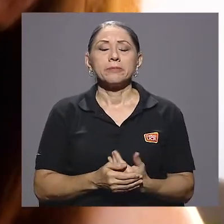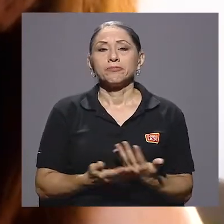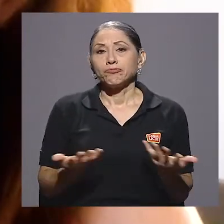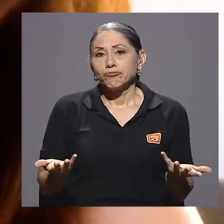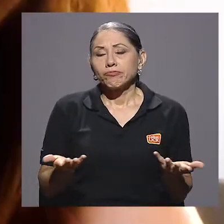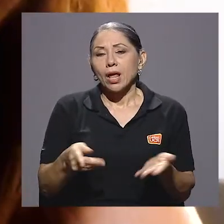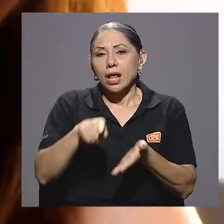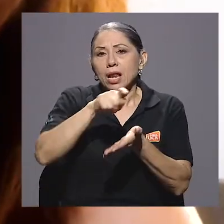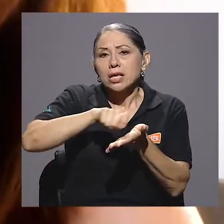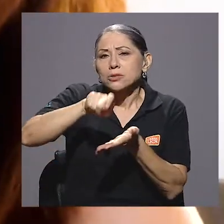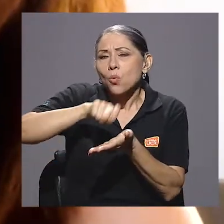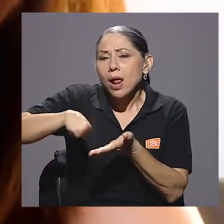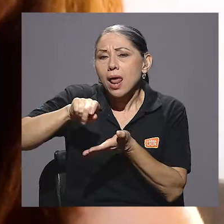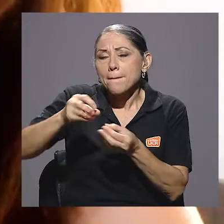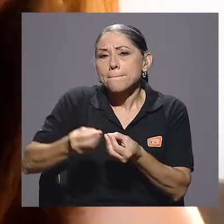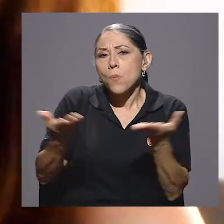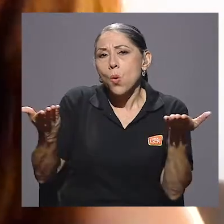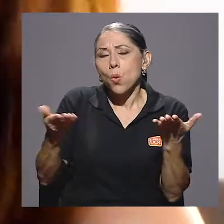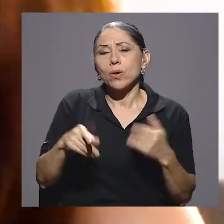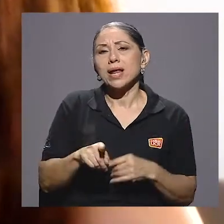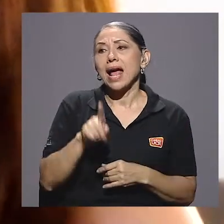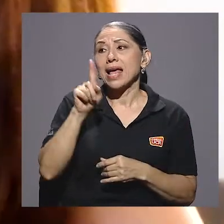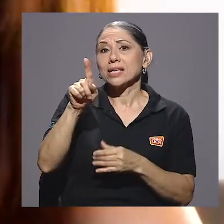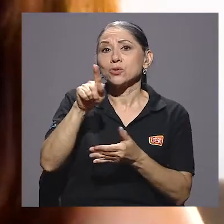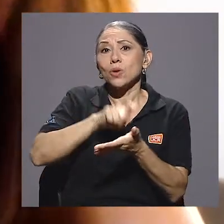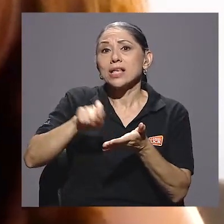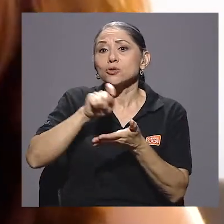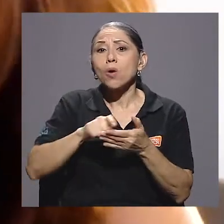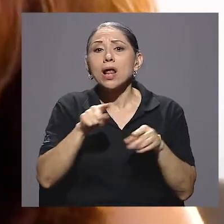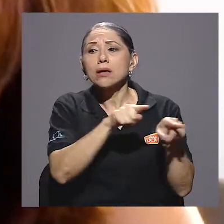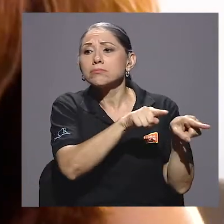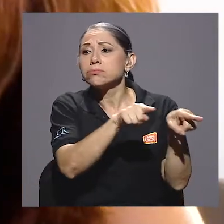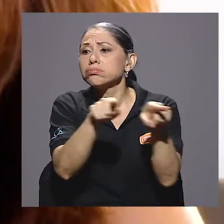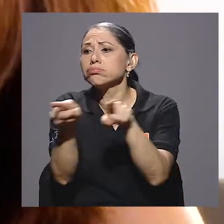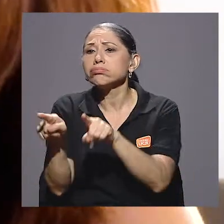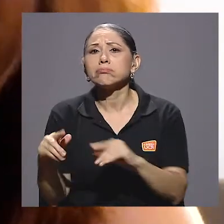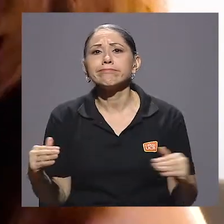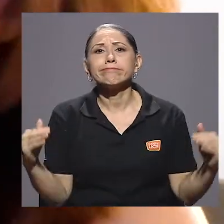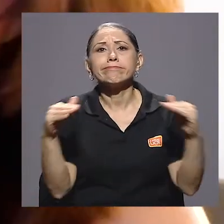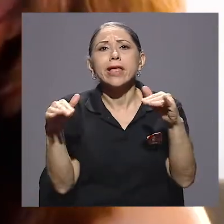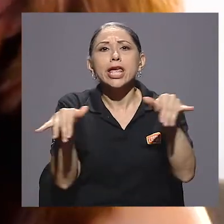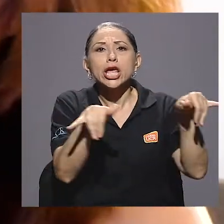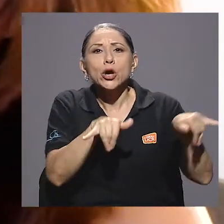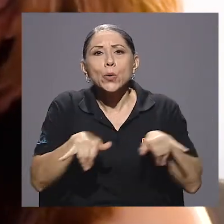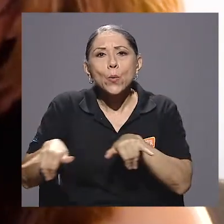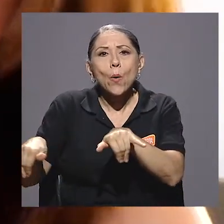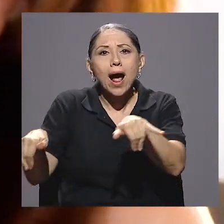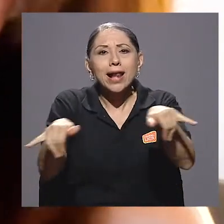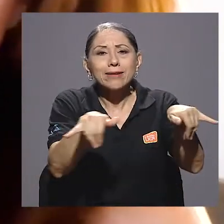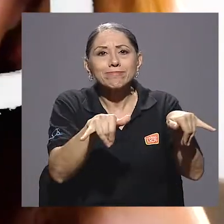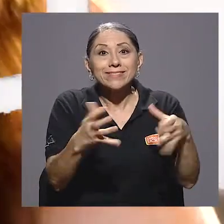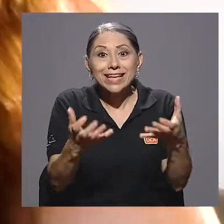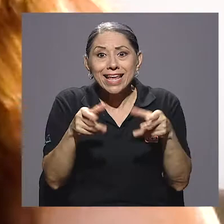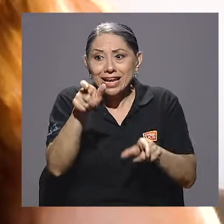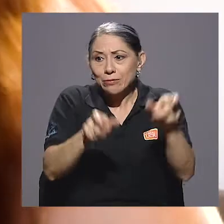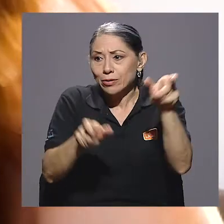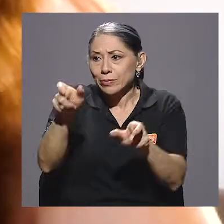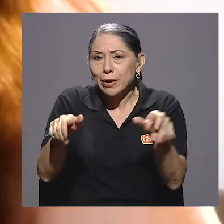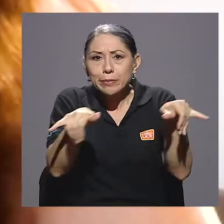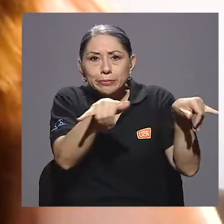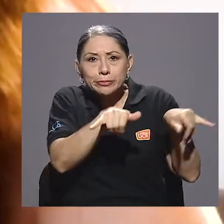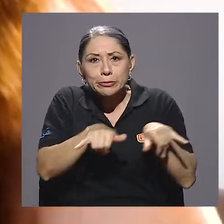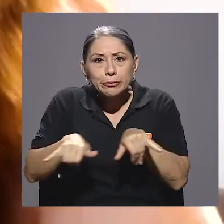perspectivas. Vamos a ver, la escuela pública es una escuela que iguala, ¿verdad? O sea, que la aspiración es que nos iguale. El